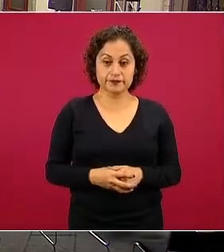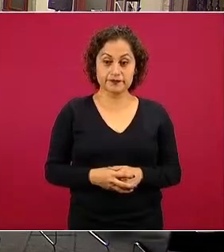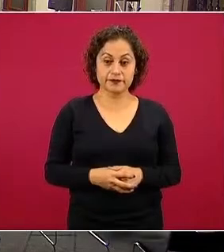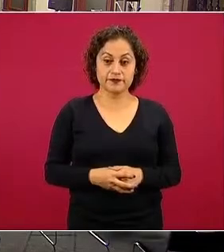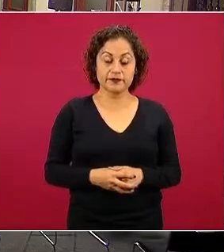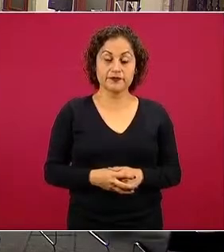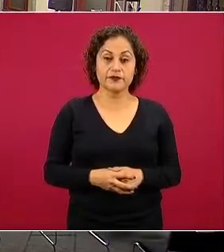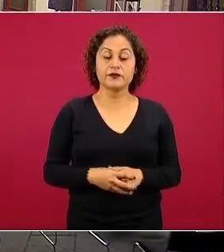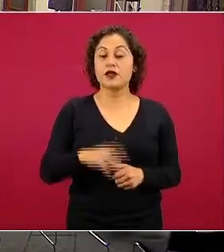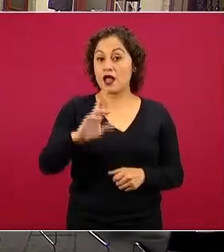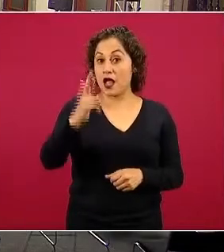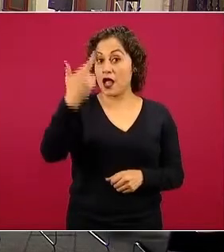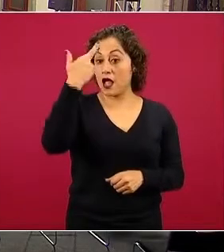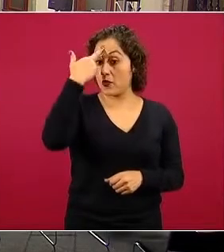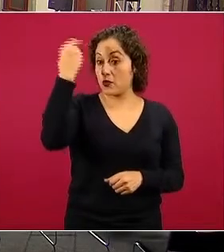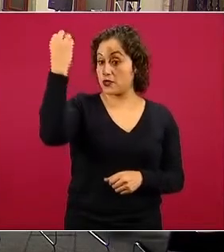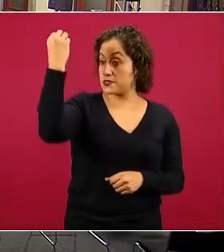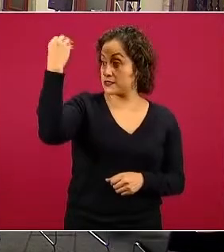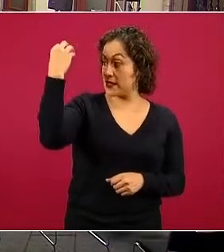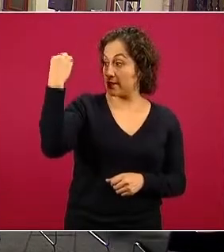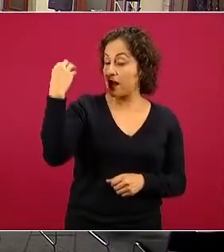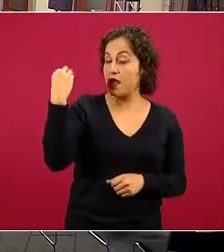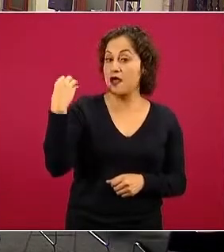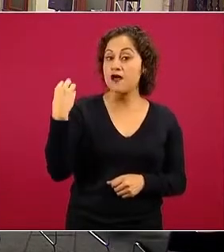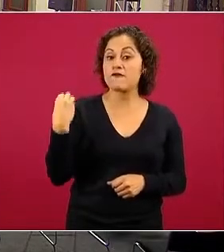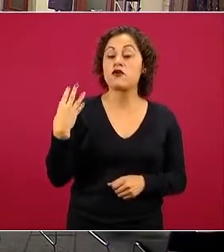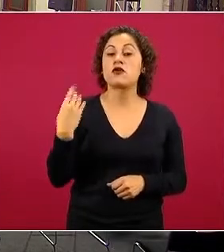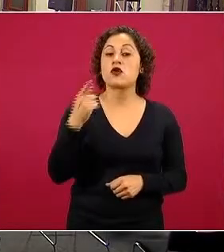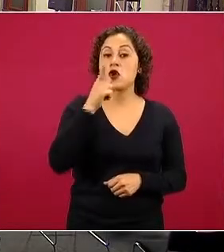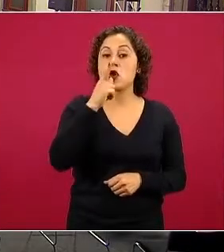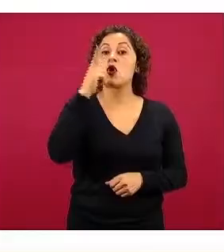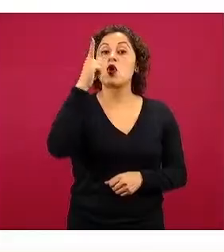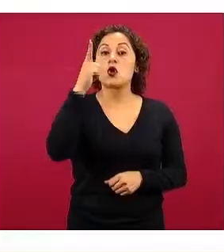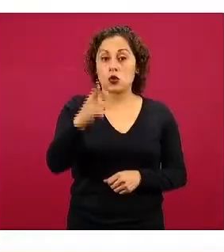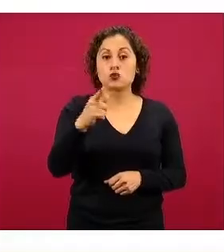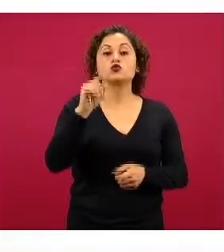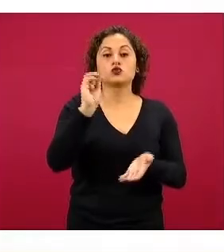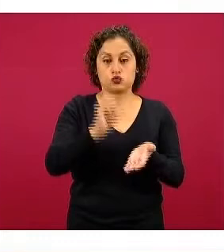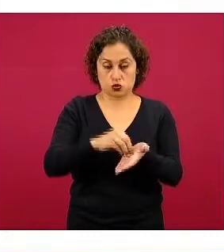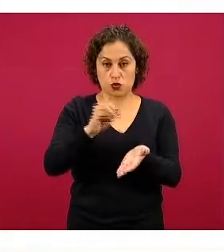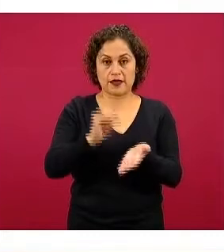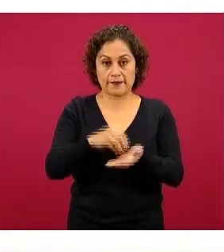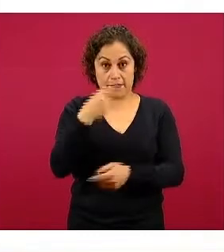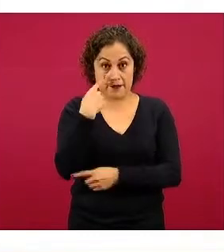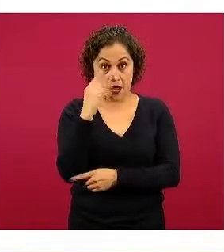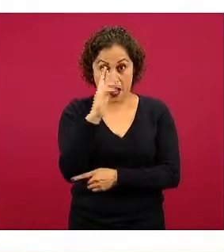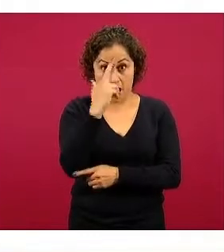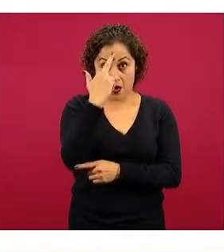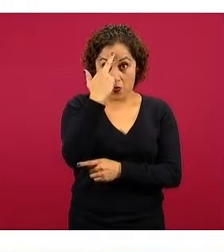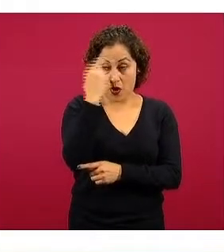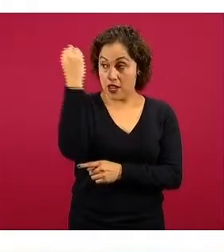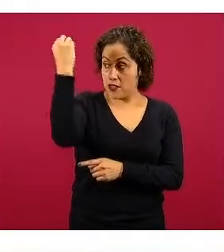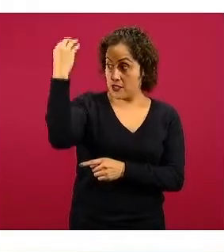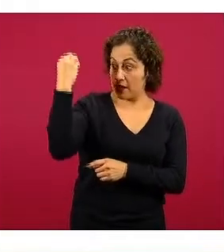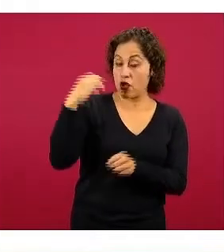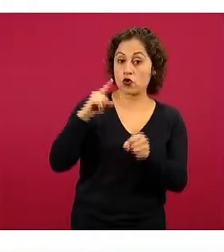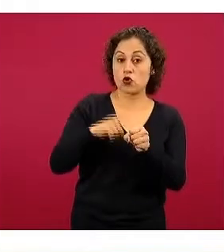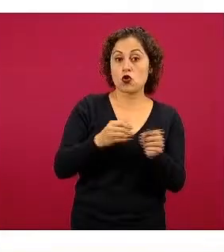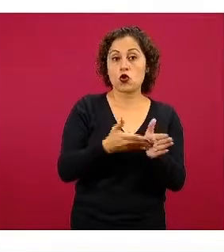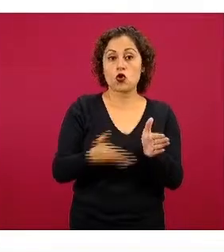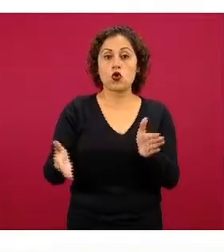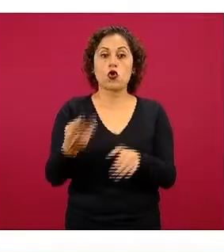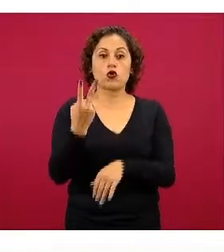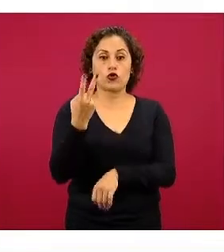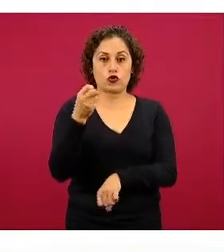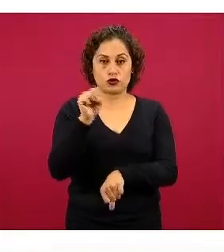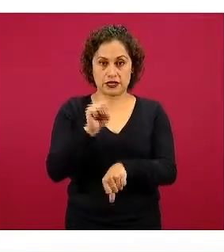Recordando el semáforo de riesgo epidémico que continúa vigente, recordemos que son 2 semanas las